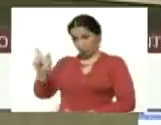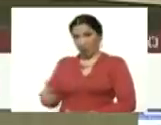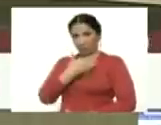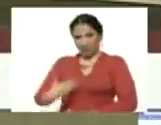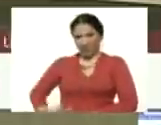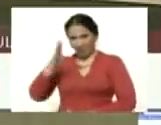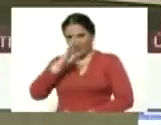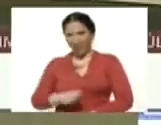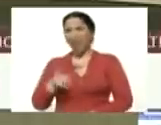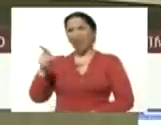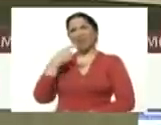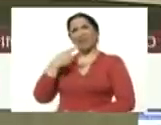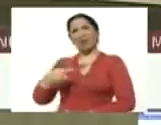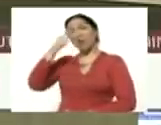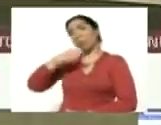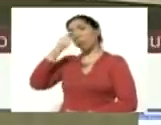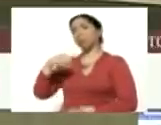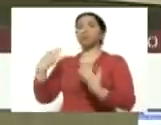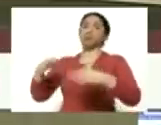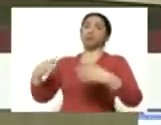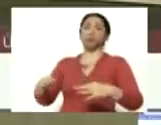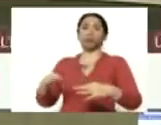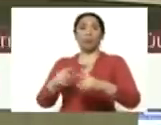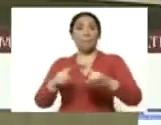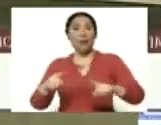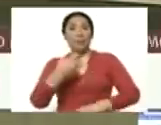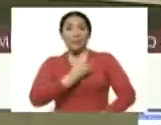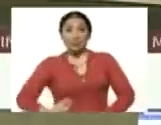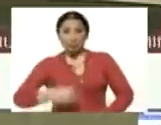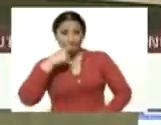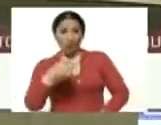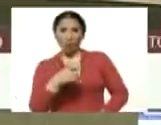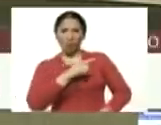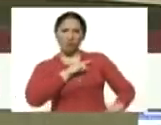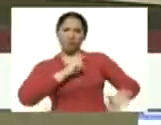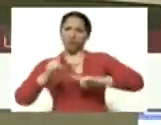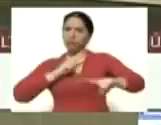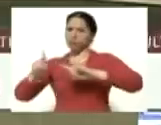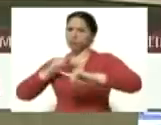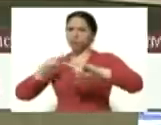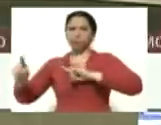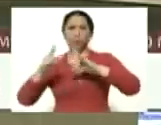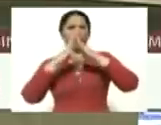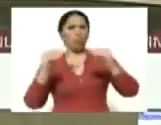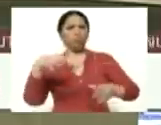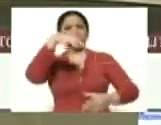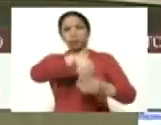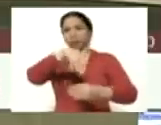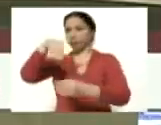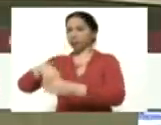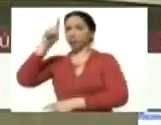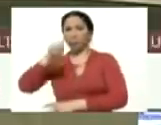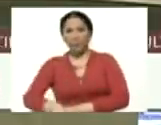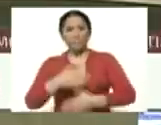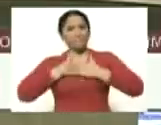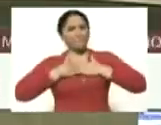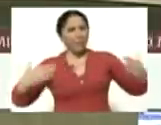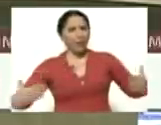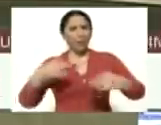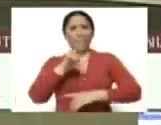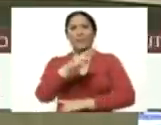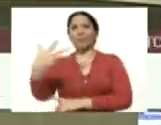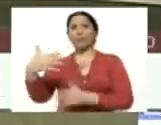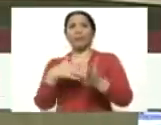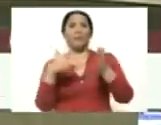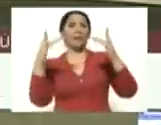que esto era una gripeciña, el presidente Maduro estaba ordenando la cuarentena, la disposición de 23.000